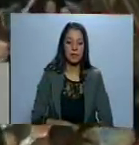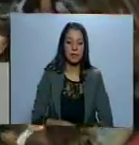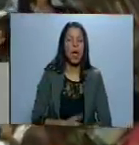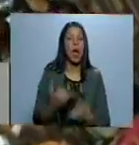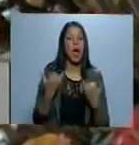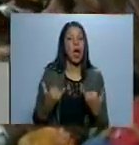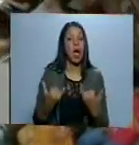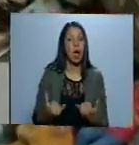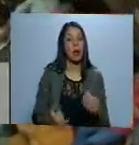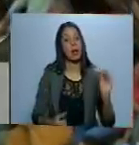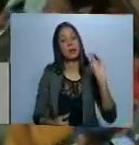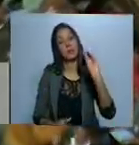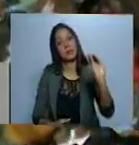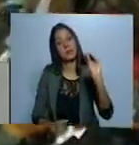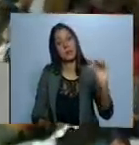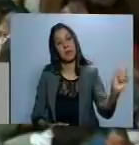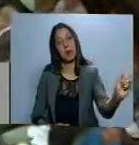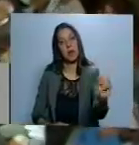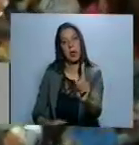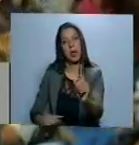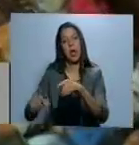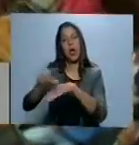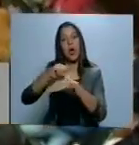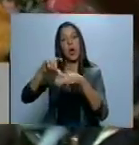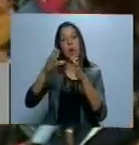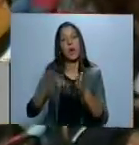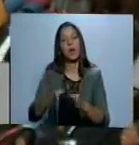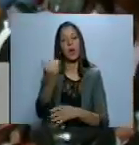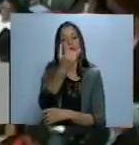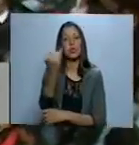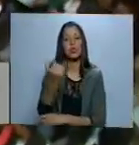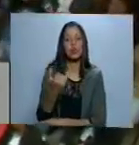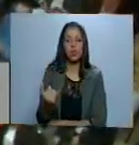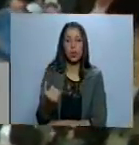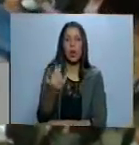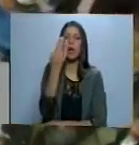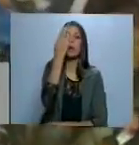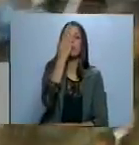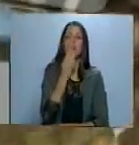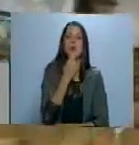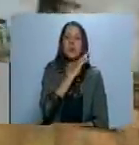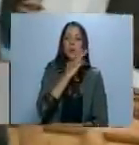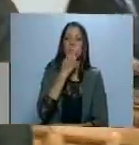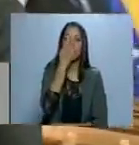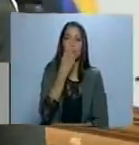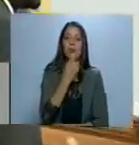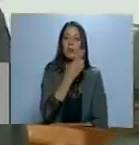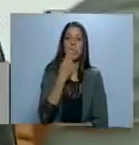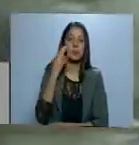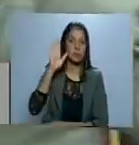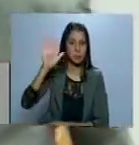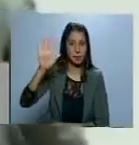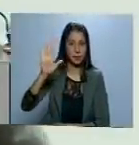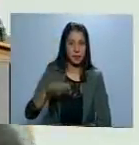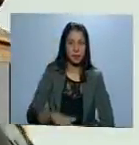Invito al gobernador del Estado Zulia para ser juramentado ante la Junta Directiva.